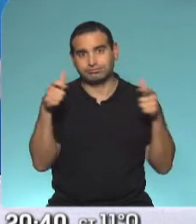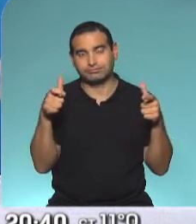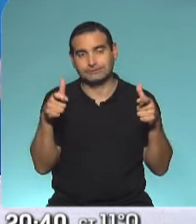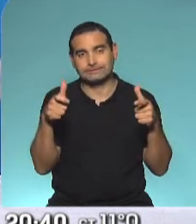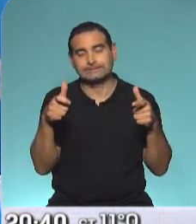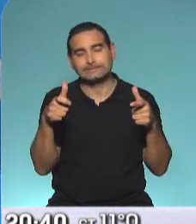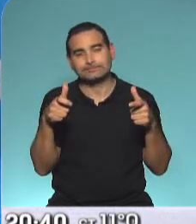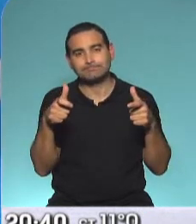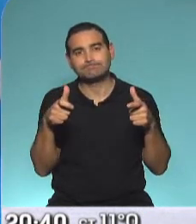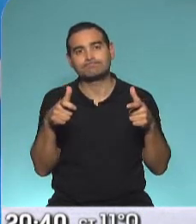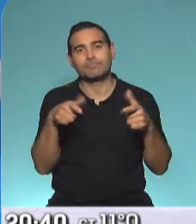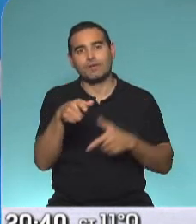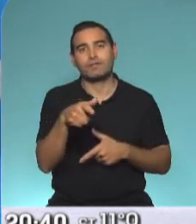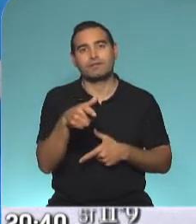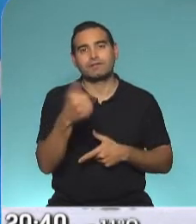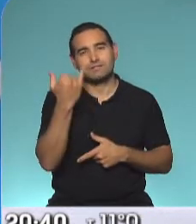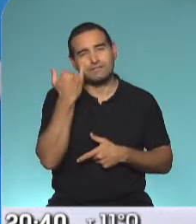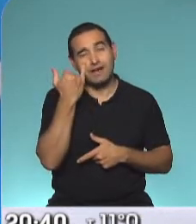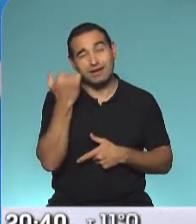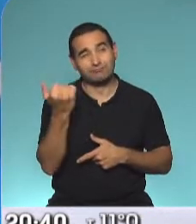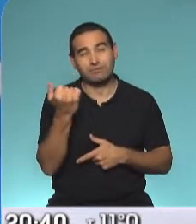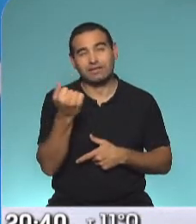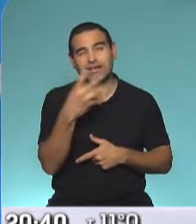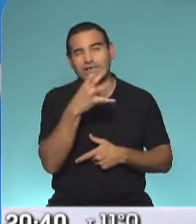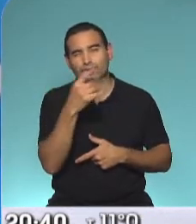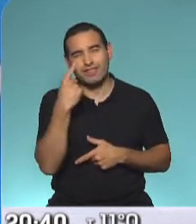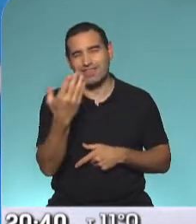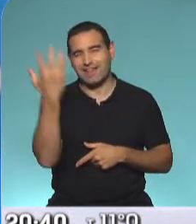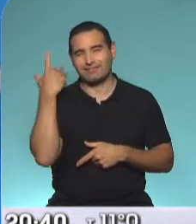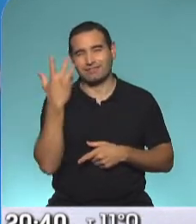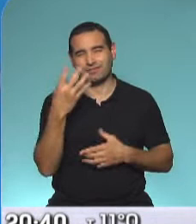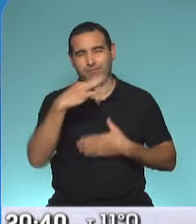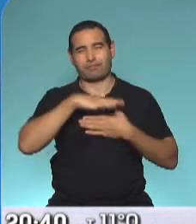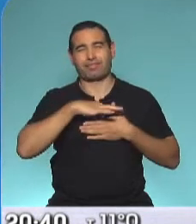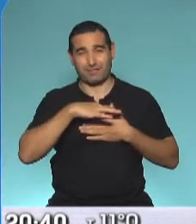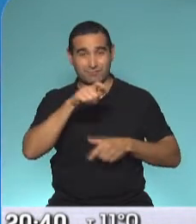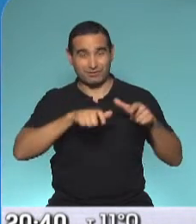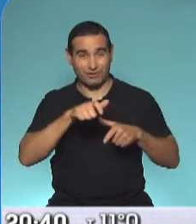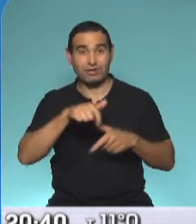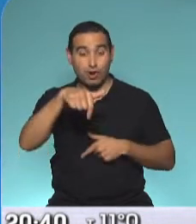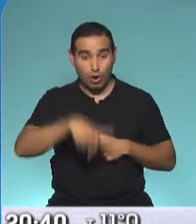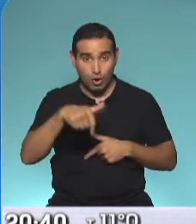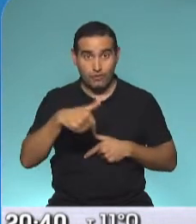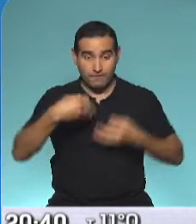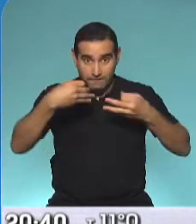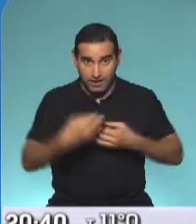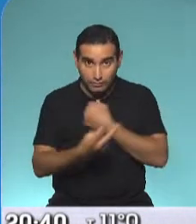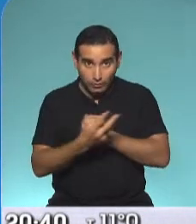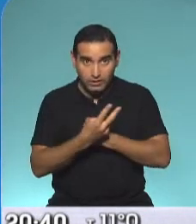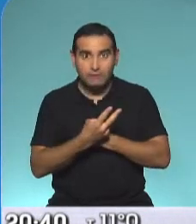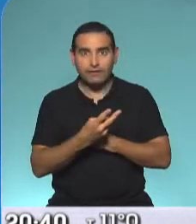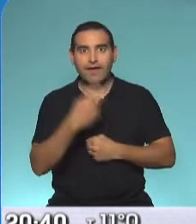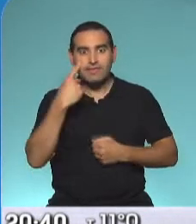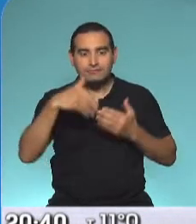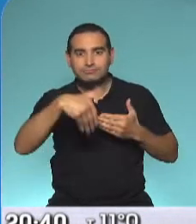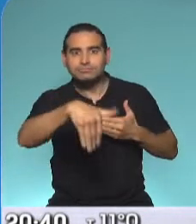la infección hace alrededor de 14 días entonces todo lo que hagamos hoy vamos a ver el impacto en los próximos